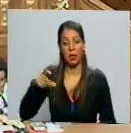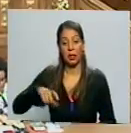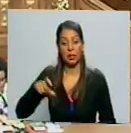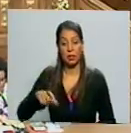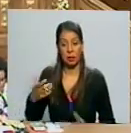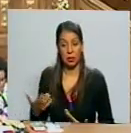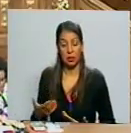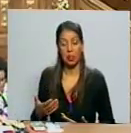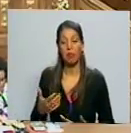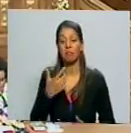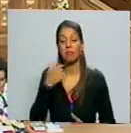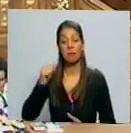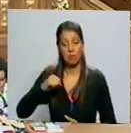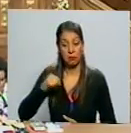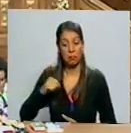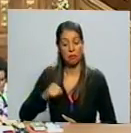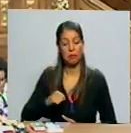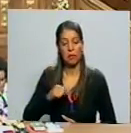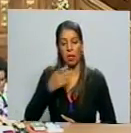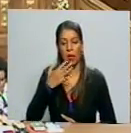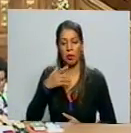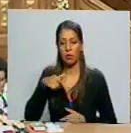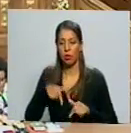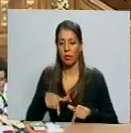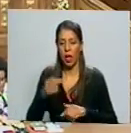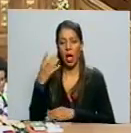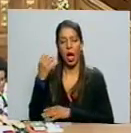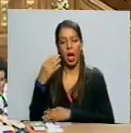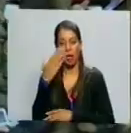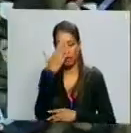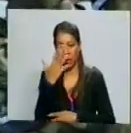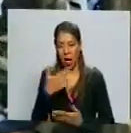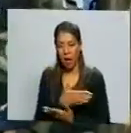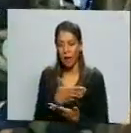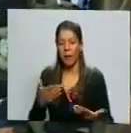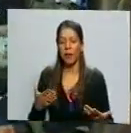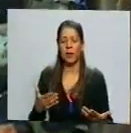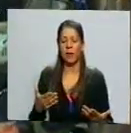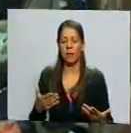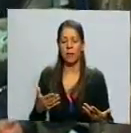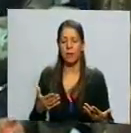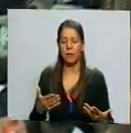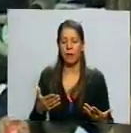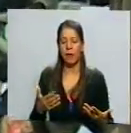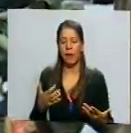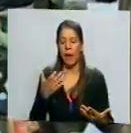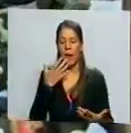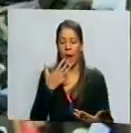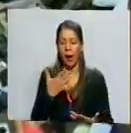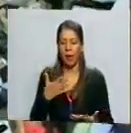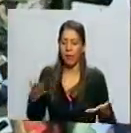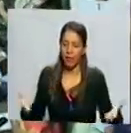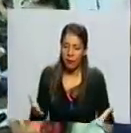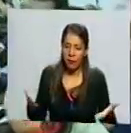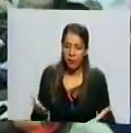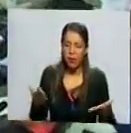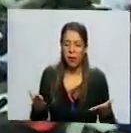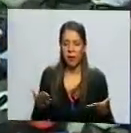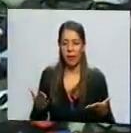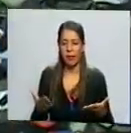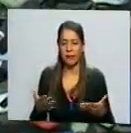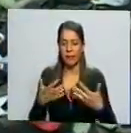¿por qué no decirlo?, en el seno de esta Asamblea Nacional Constituyente, el que se pueda promover